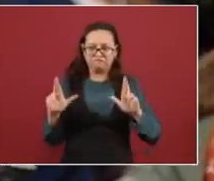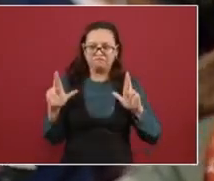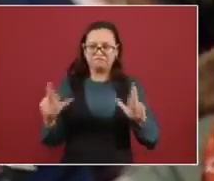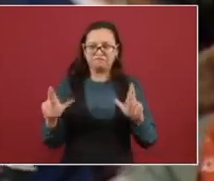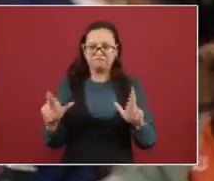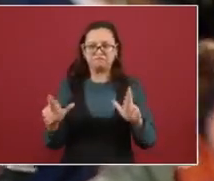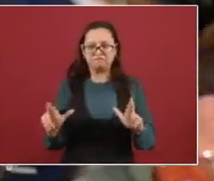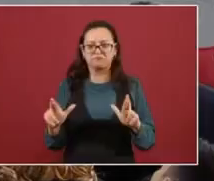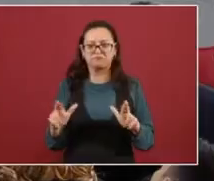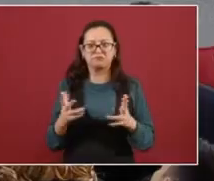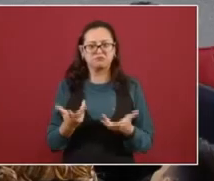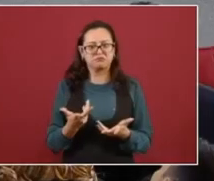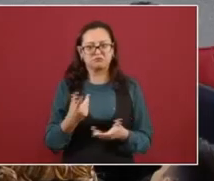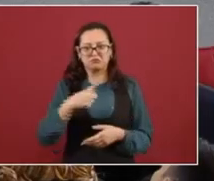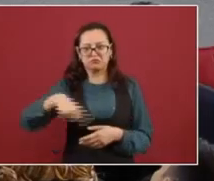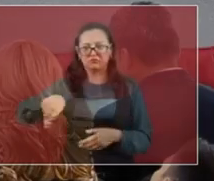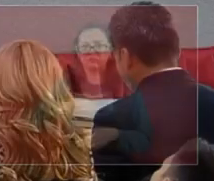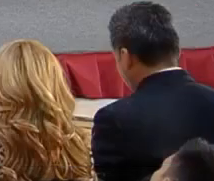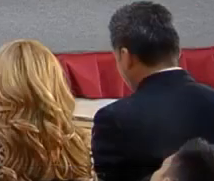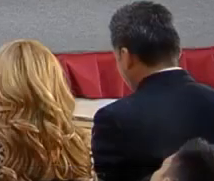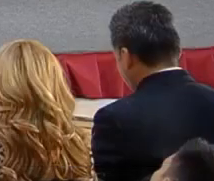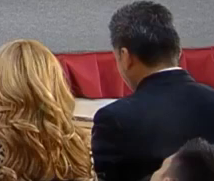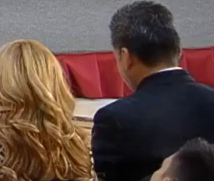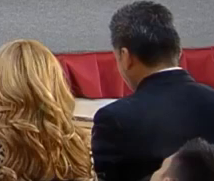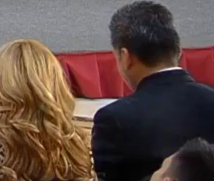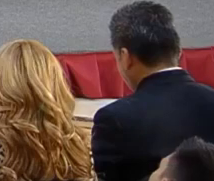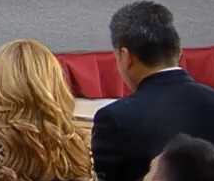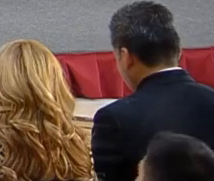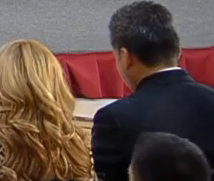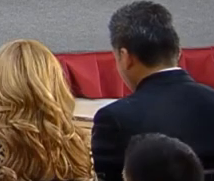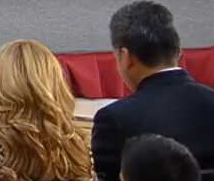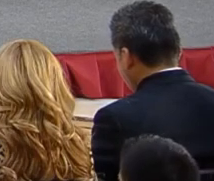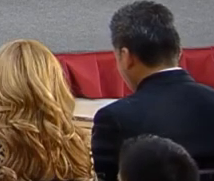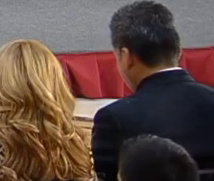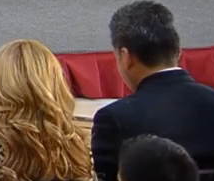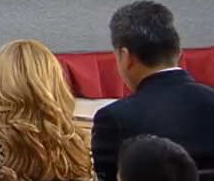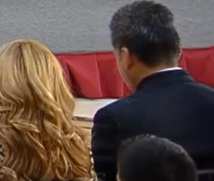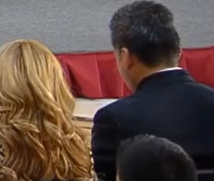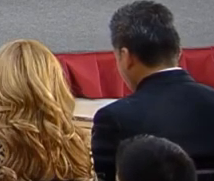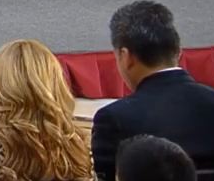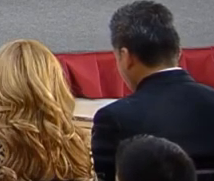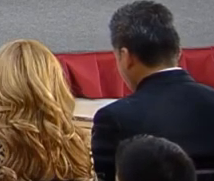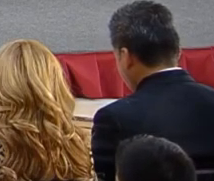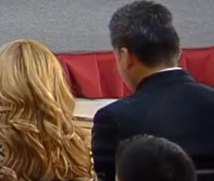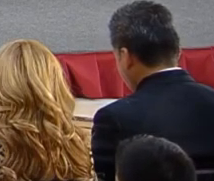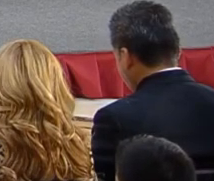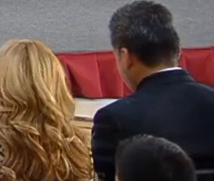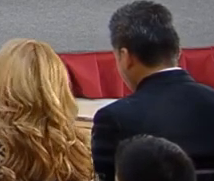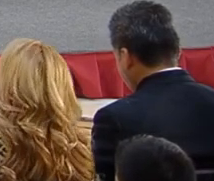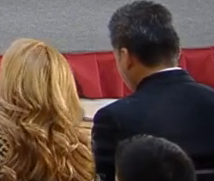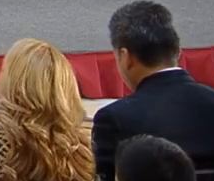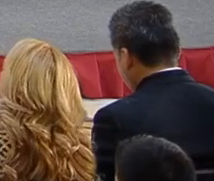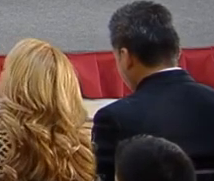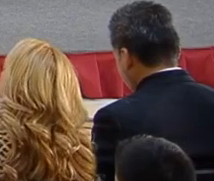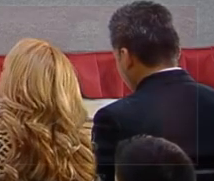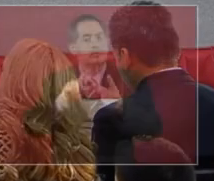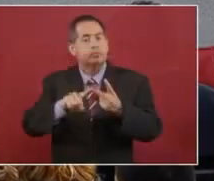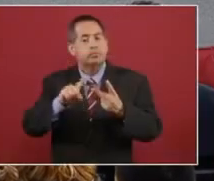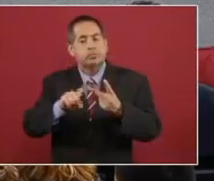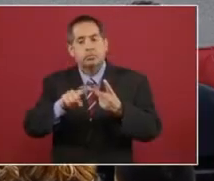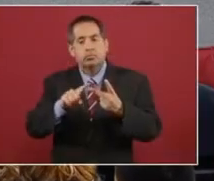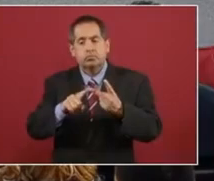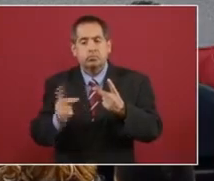transferencias a paraísos fiscales en el mundo? Esa sería mi primera pregunta. Y mi segunda